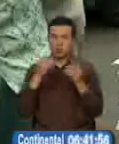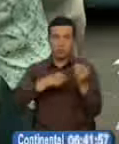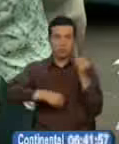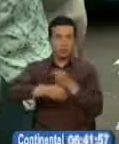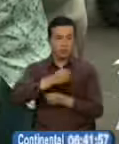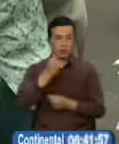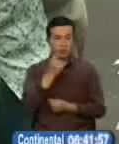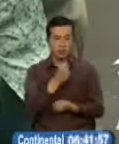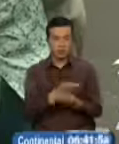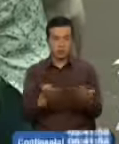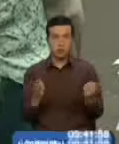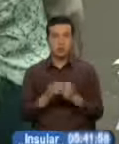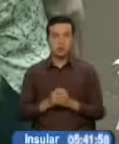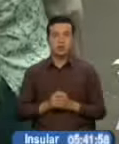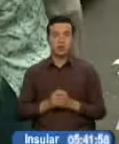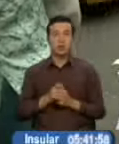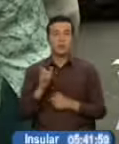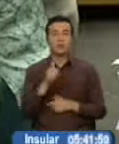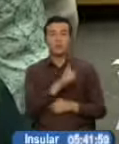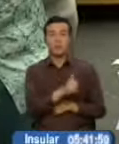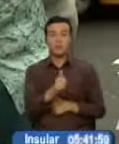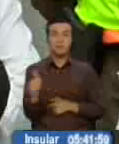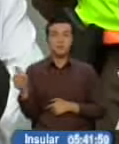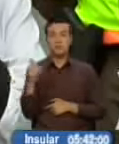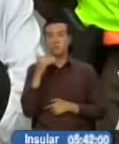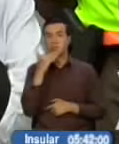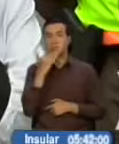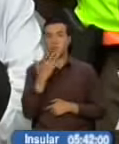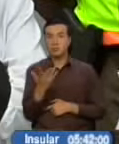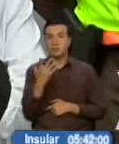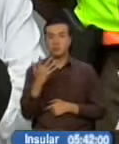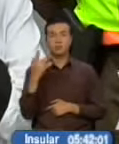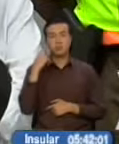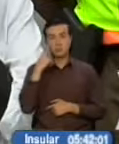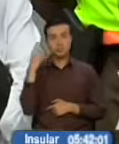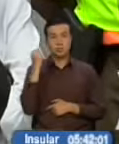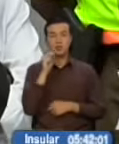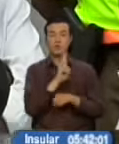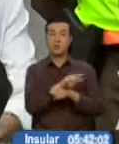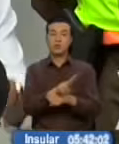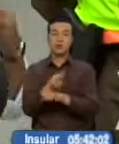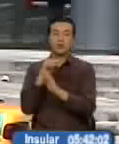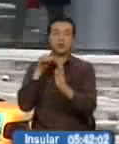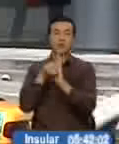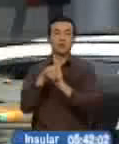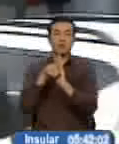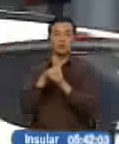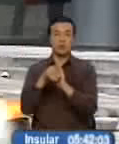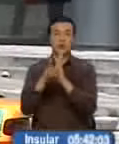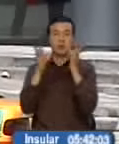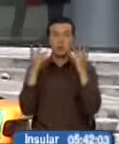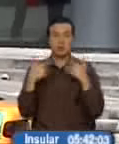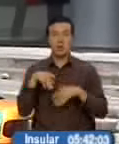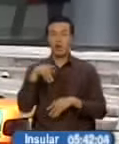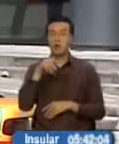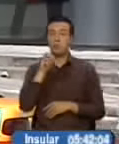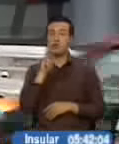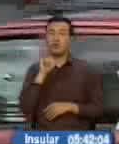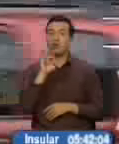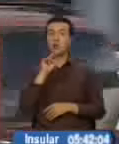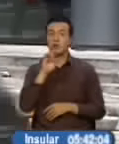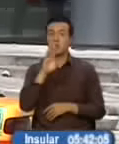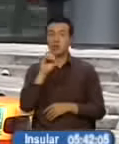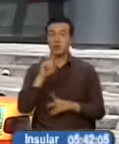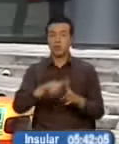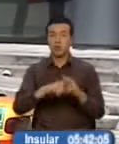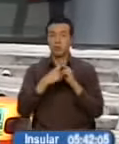dinero. Los perjudicados en esta presunta estafa masiva que fue identificada por la Superintendencia de Bancos, una vez que Proinco, entidad financiera,